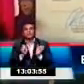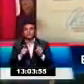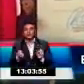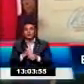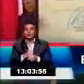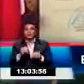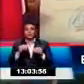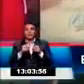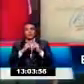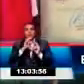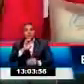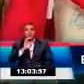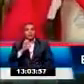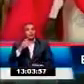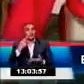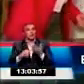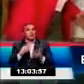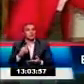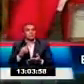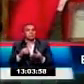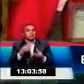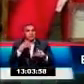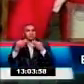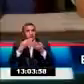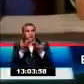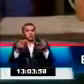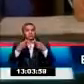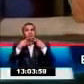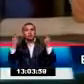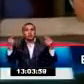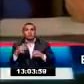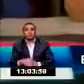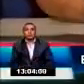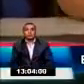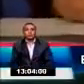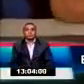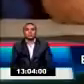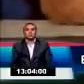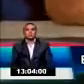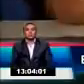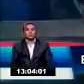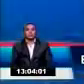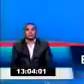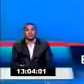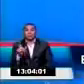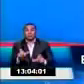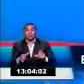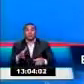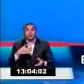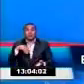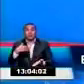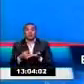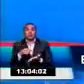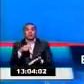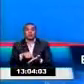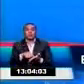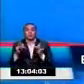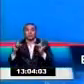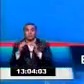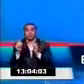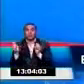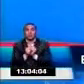a las líneas de crédito. Escuchemos la intervención del primer mandatario. Son gente que está permanentemente en contacto con